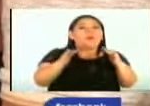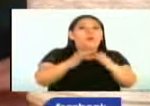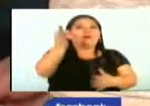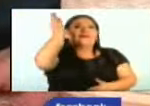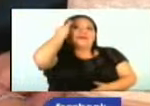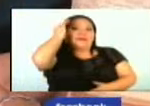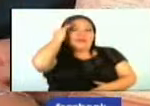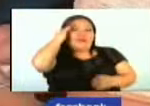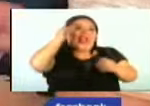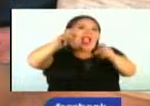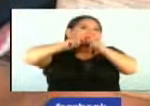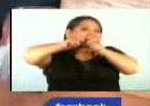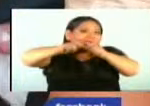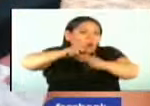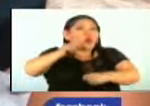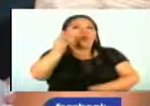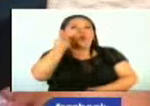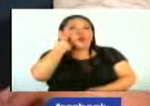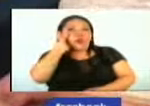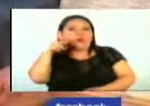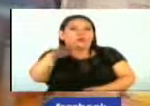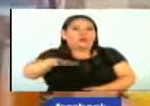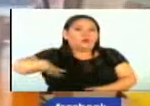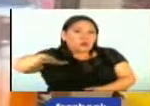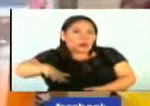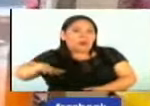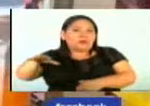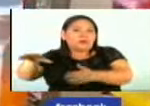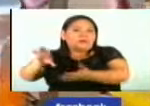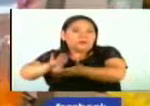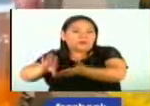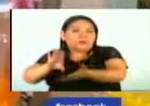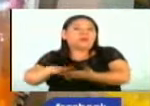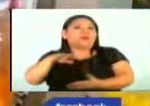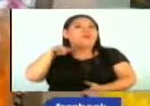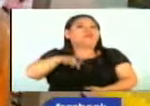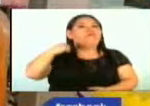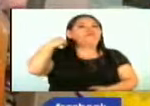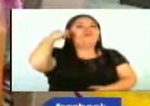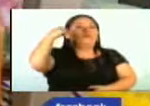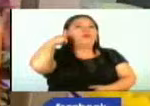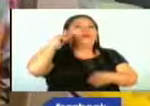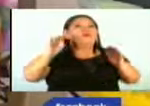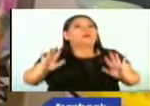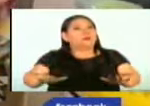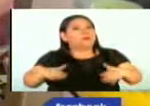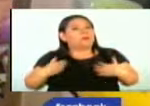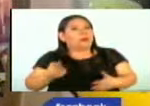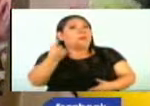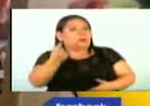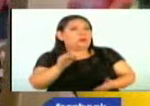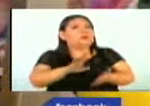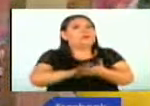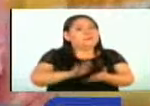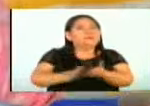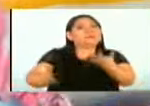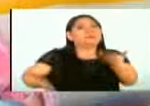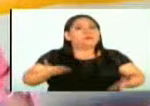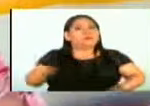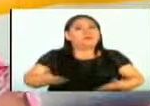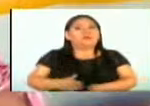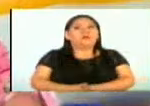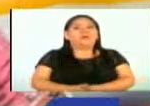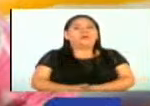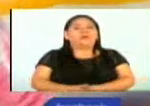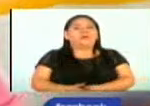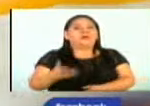de carnes y los lugares donde las reserva. Asegura esto ha sido clave para mantener una buena clientela. Es lo